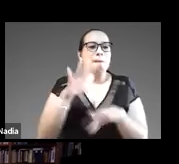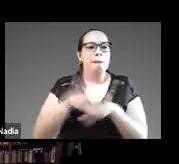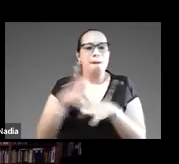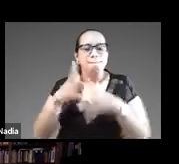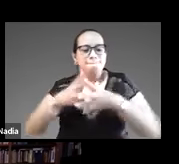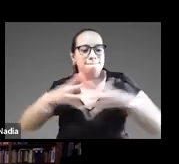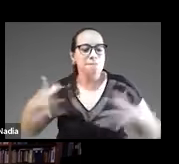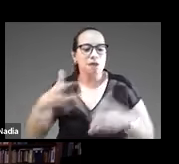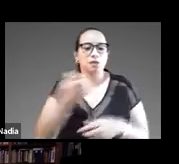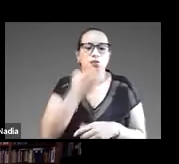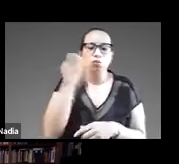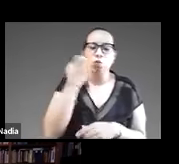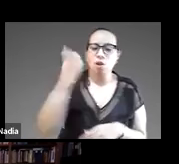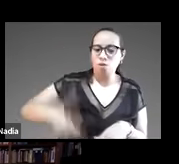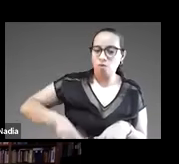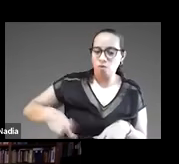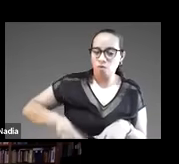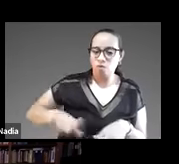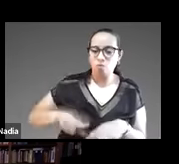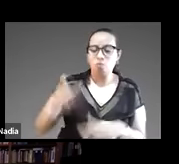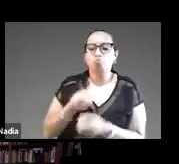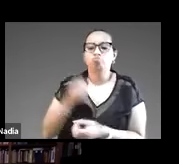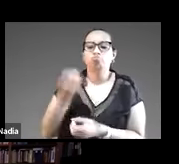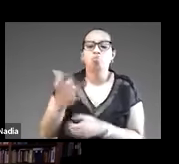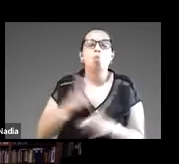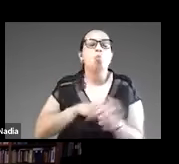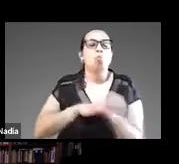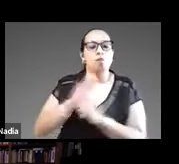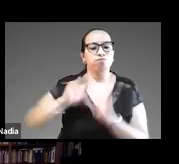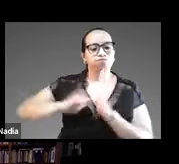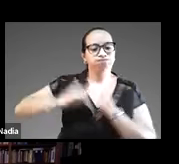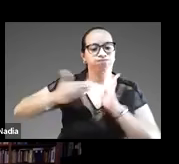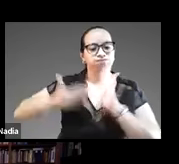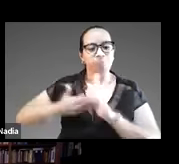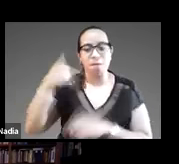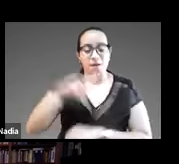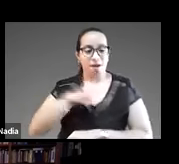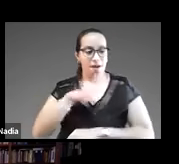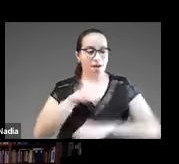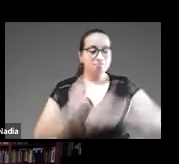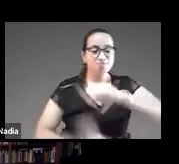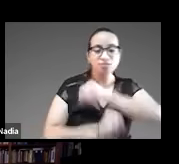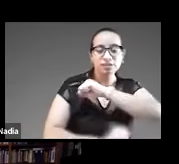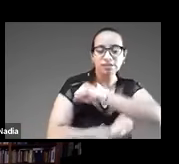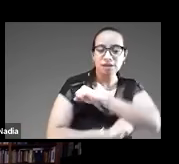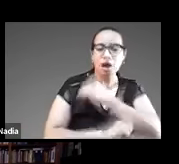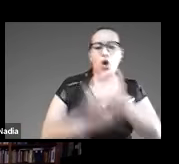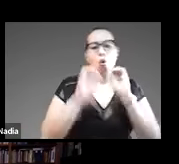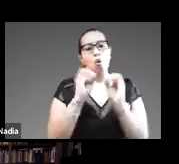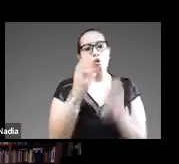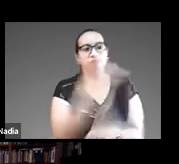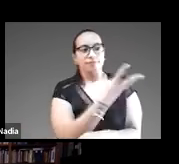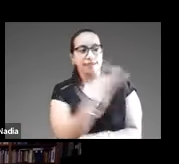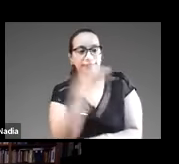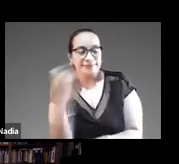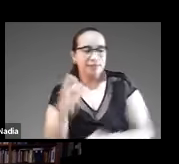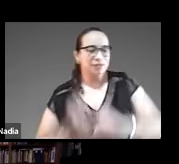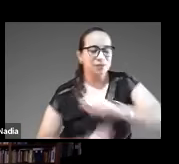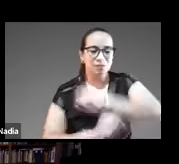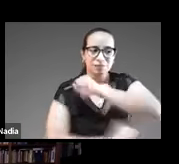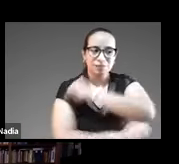escuelas públicas, dándole una estrategia, para que exista un pilar, o 300, mejor dicho, ¿no? Lo que va a